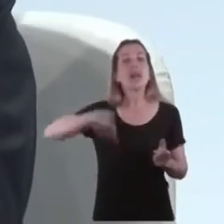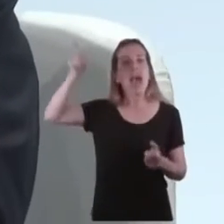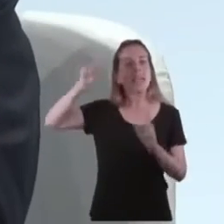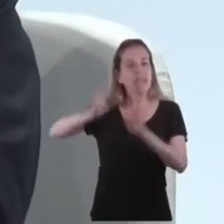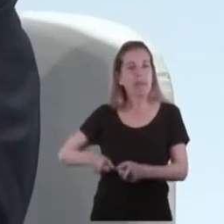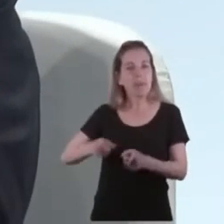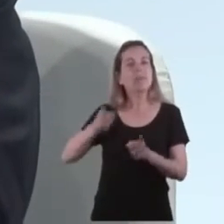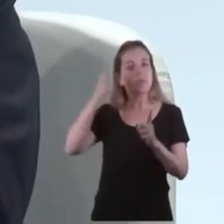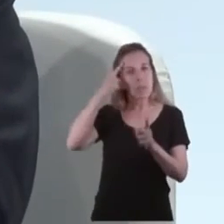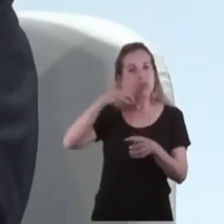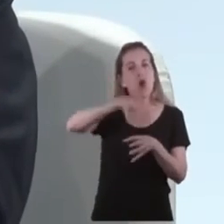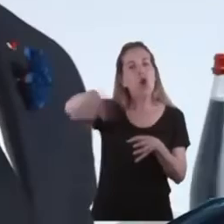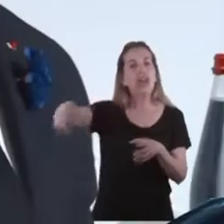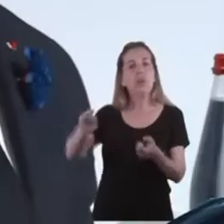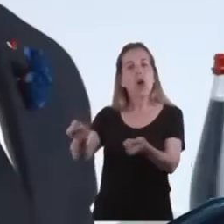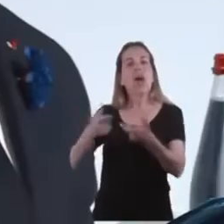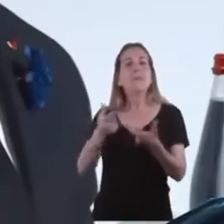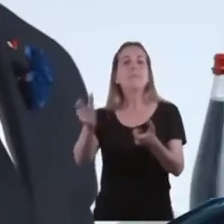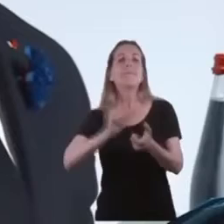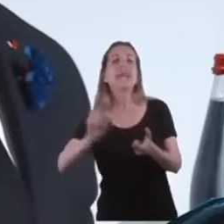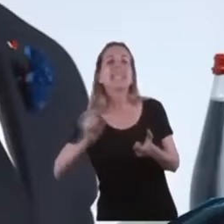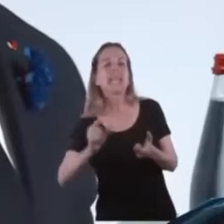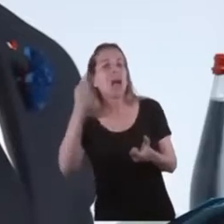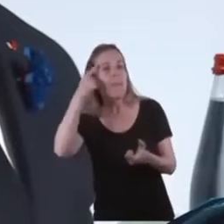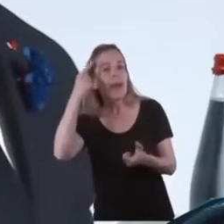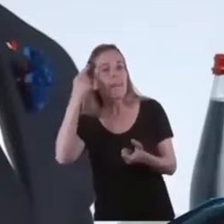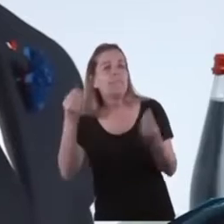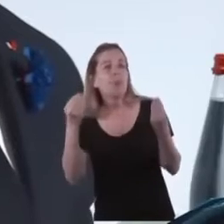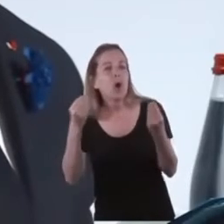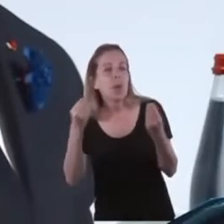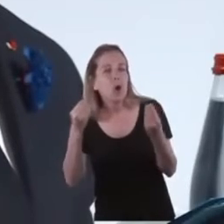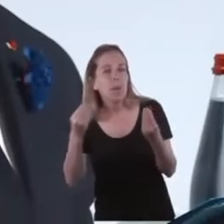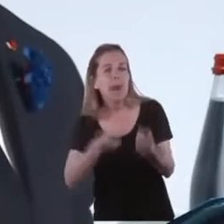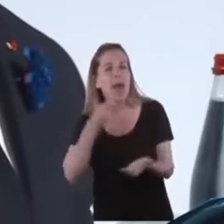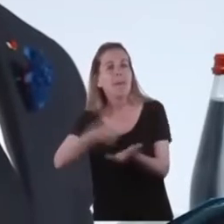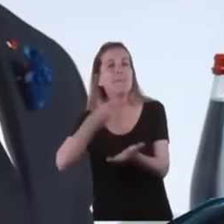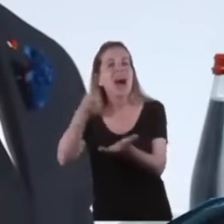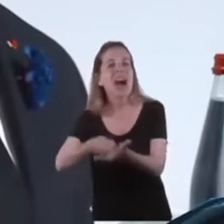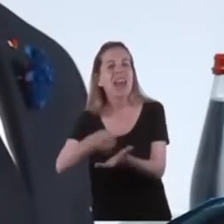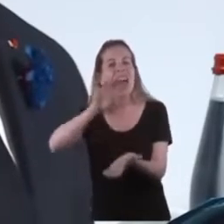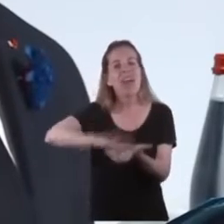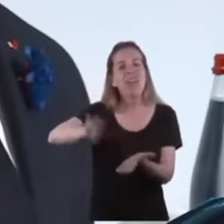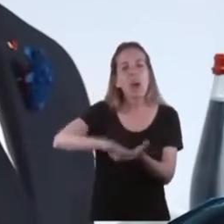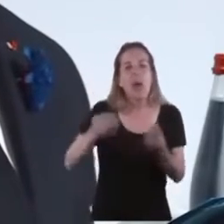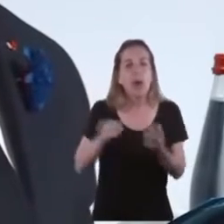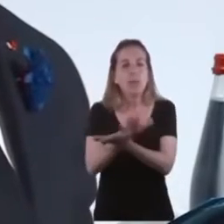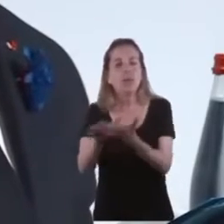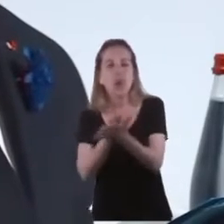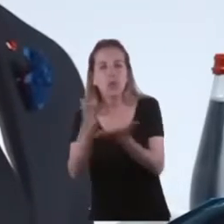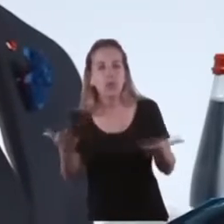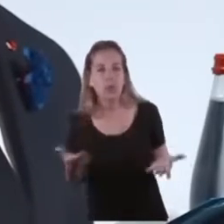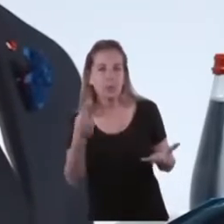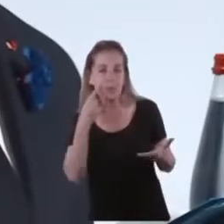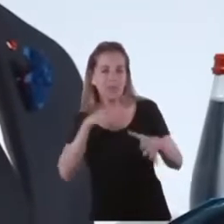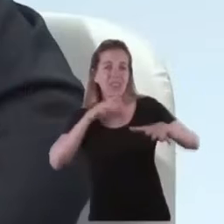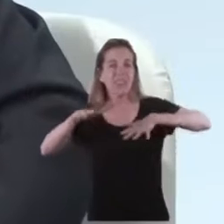repensar los programas económicos que le piden a esos países para pagar sus deudas frente al cuadro internacional